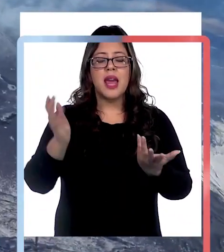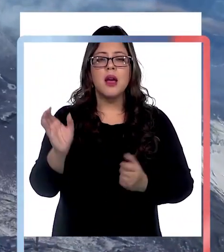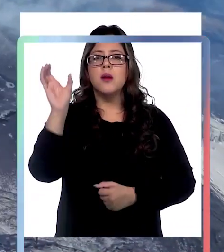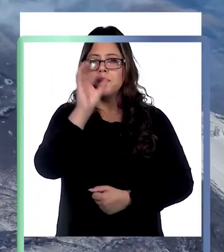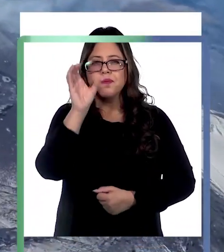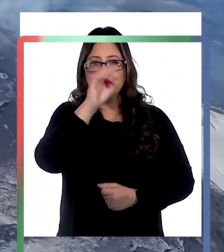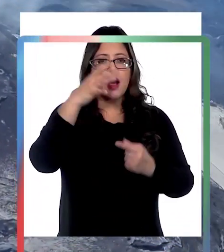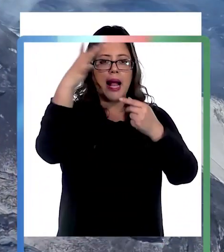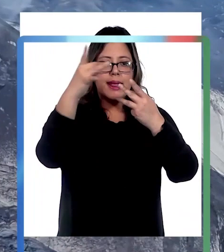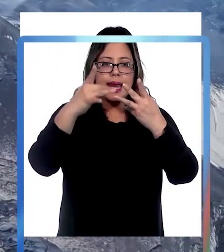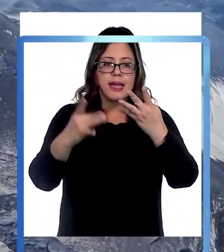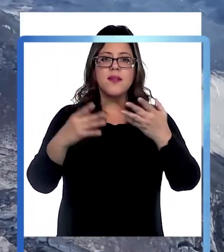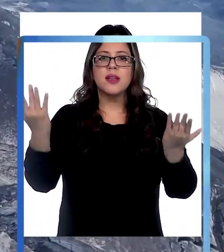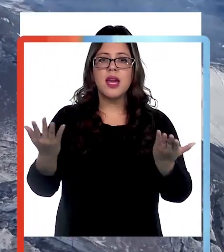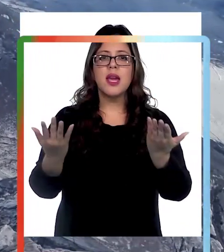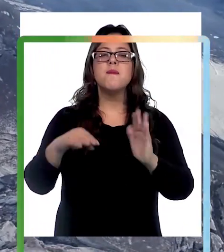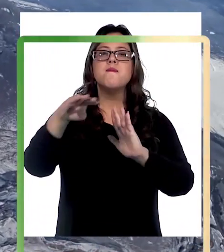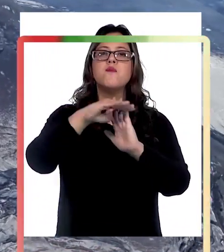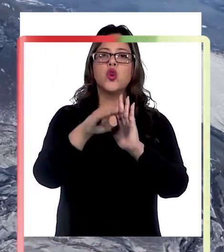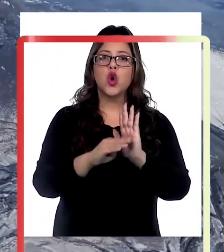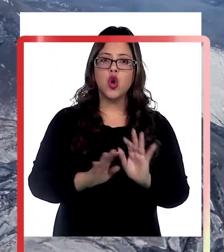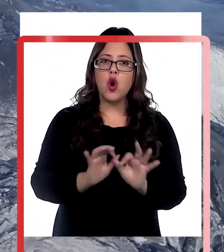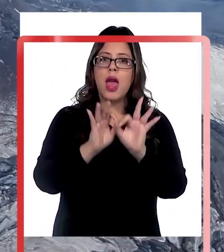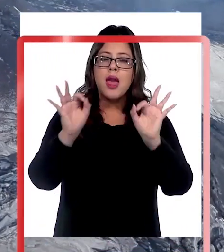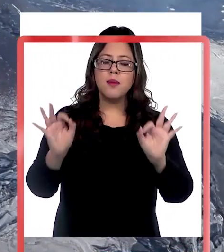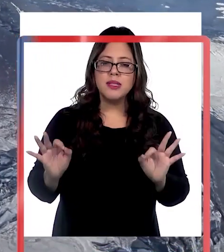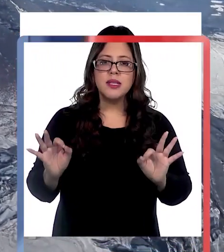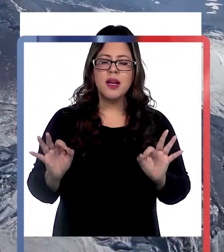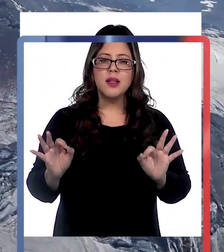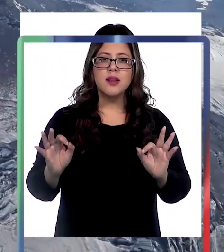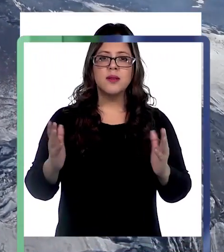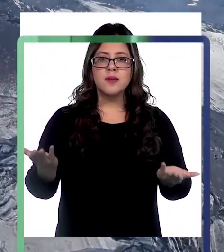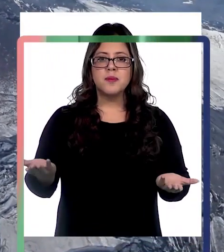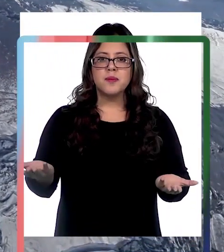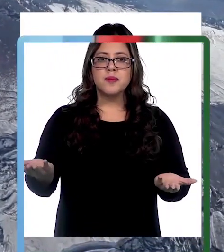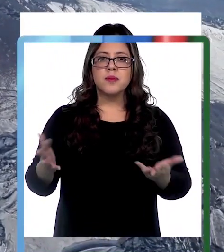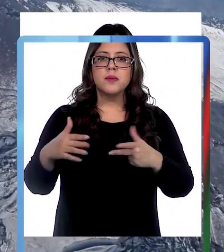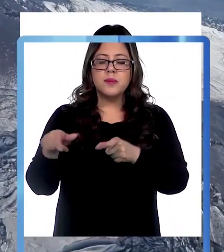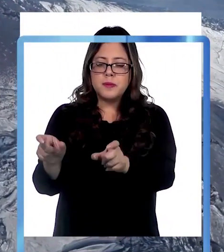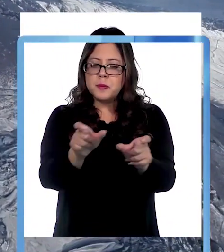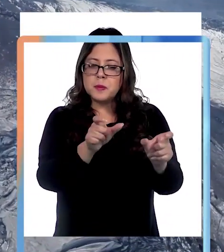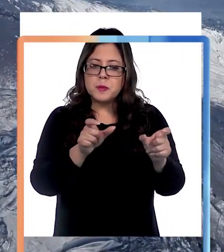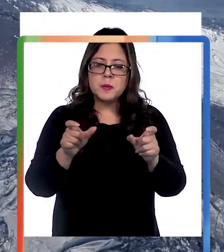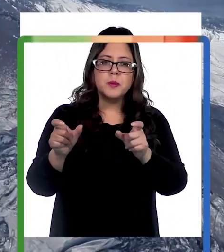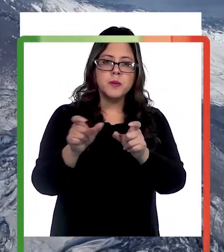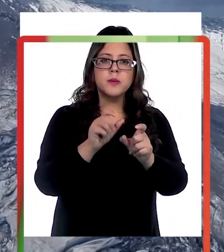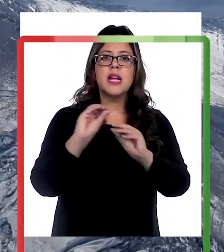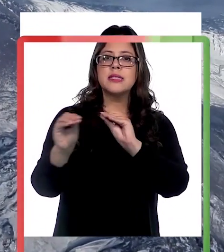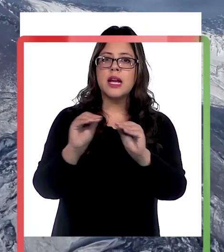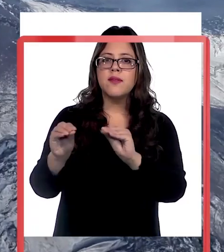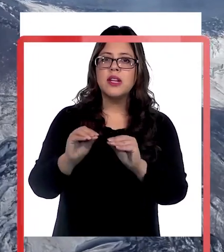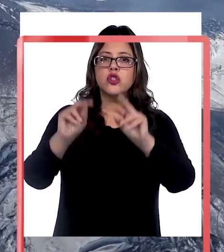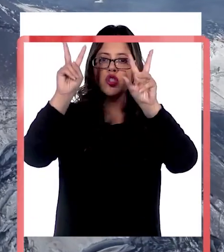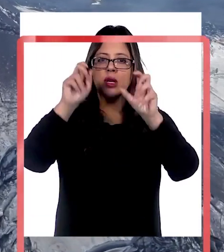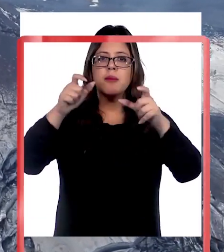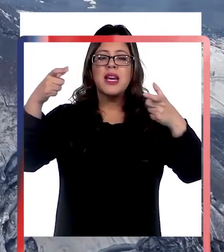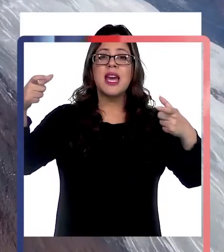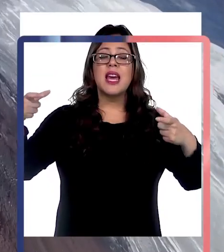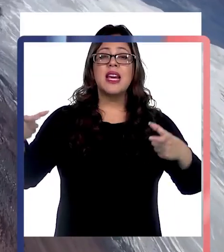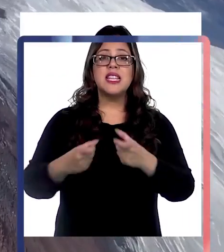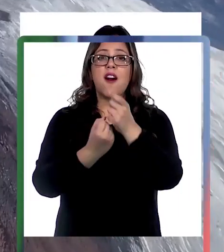hemos estado buscando alternativas para generar un protocolo especial de monitoreo y de